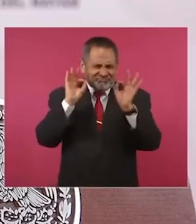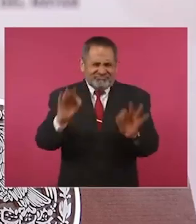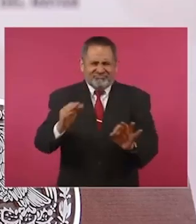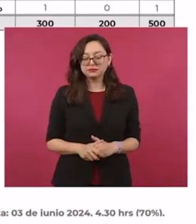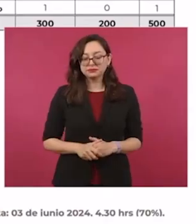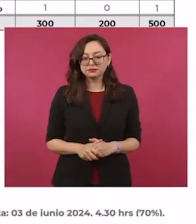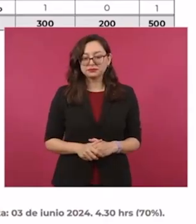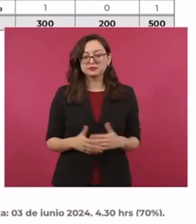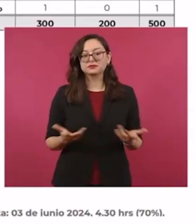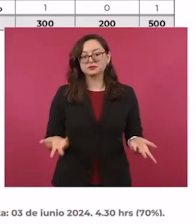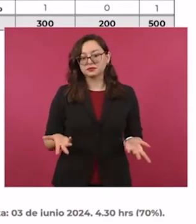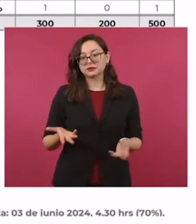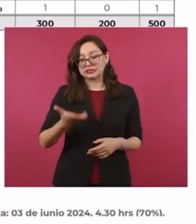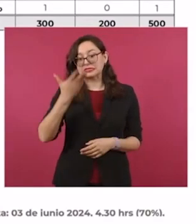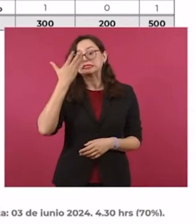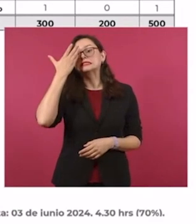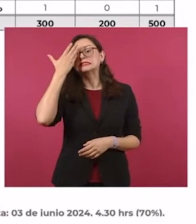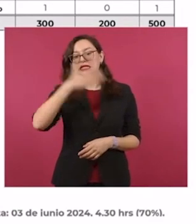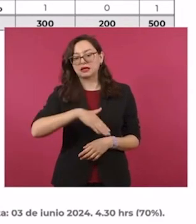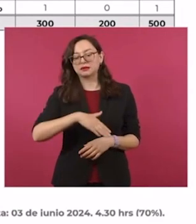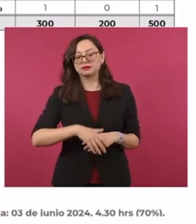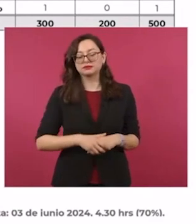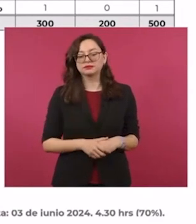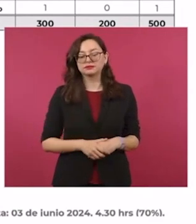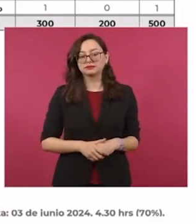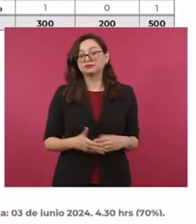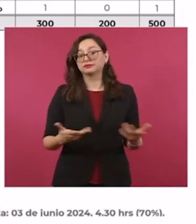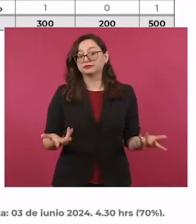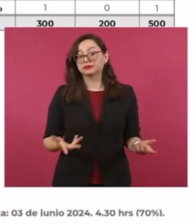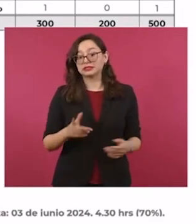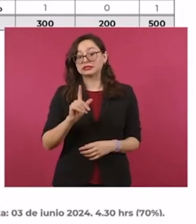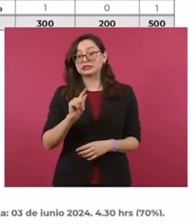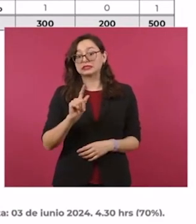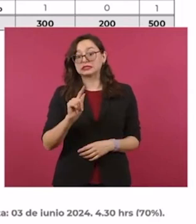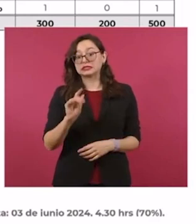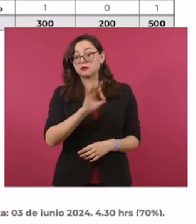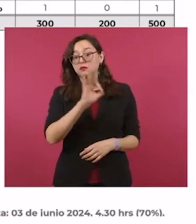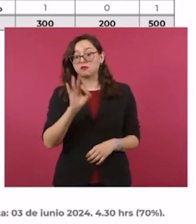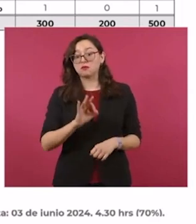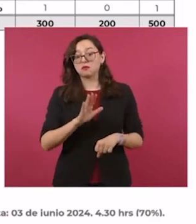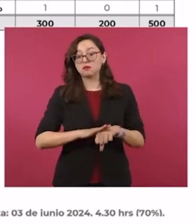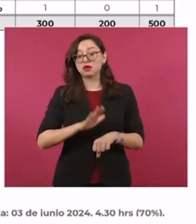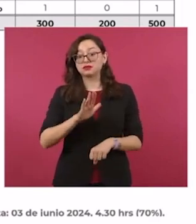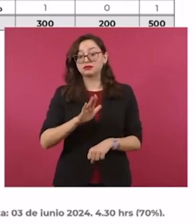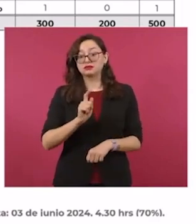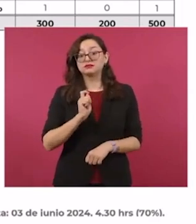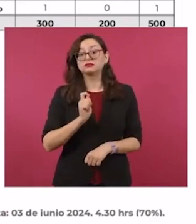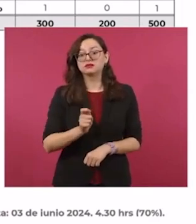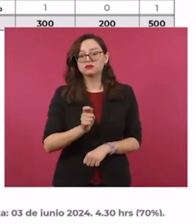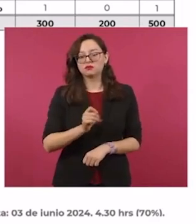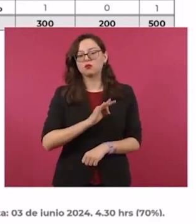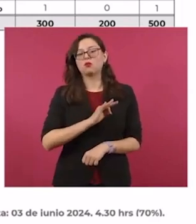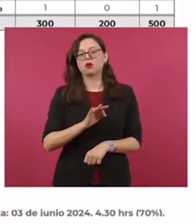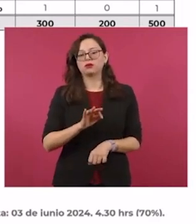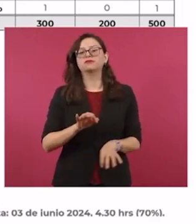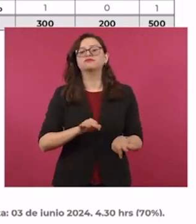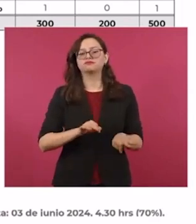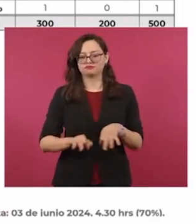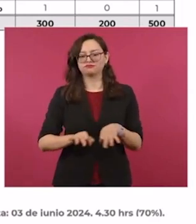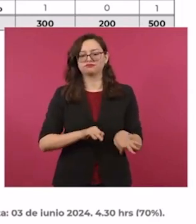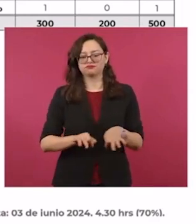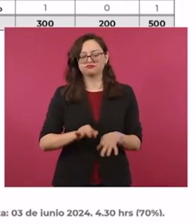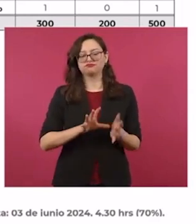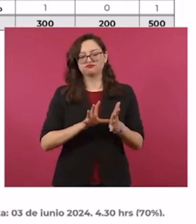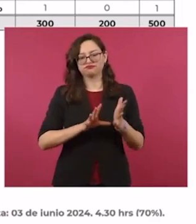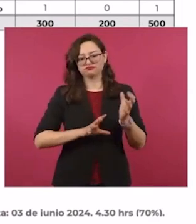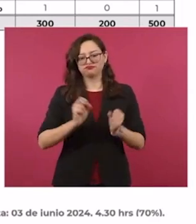esos cálculos los partidos morena PT y pvm alcanzarían 365 diputados federales es decir 32 más